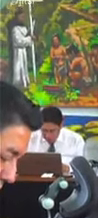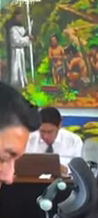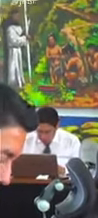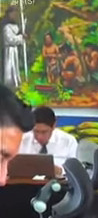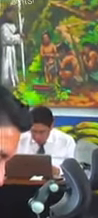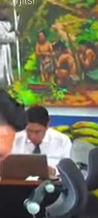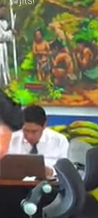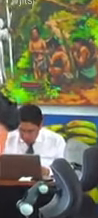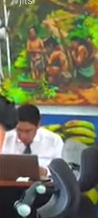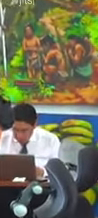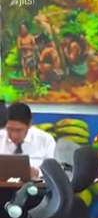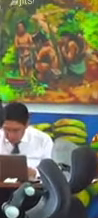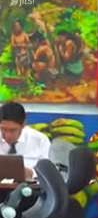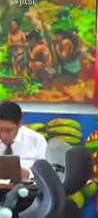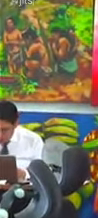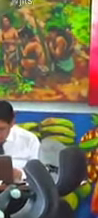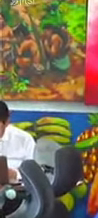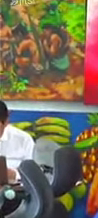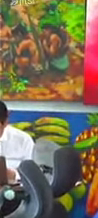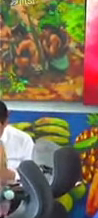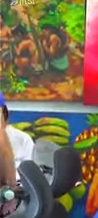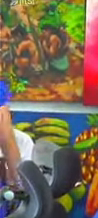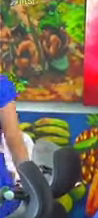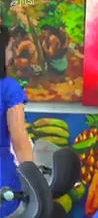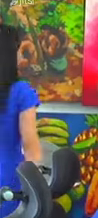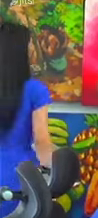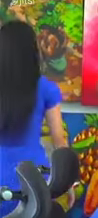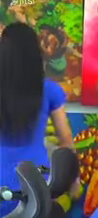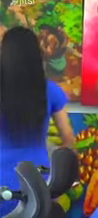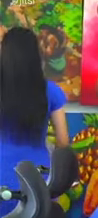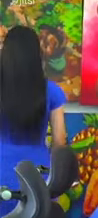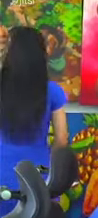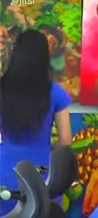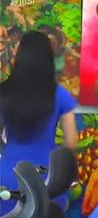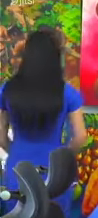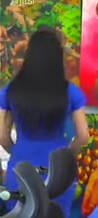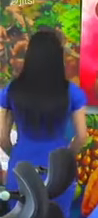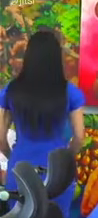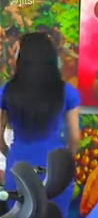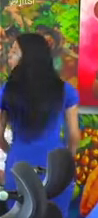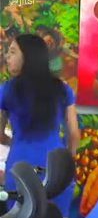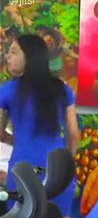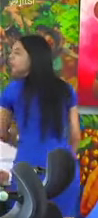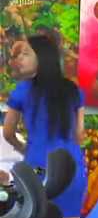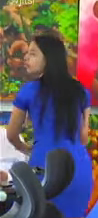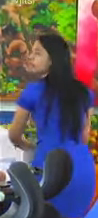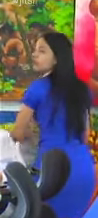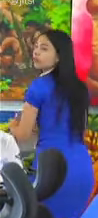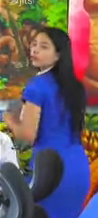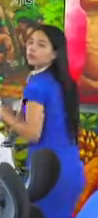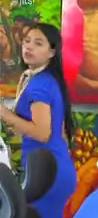Espinosa Ureña. Ya contestó. Presente, Diana Coloma. Dianita Coloma tiene la palabra.